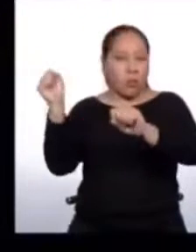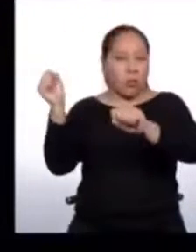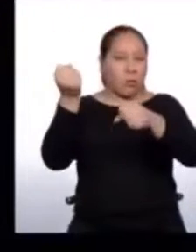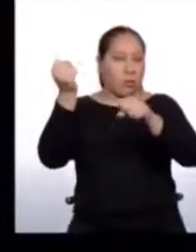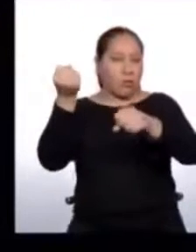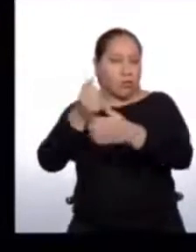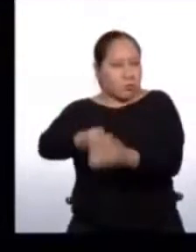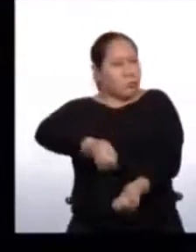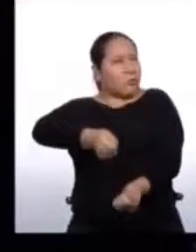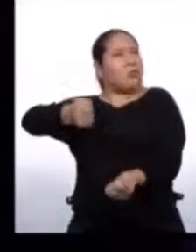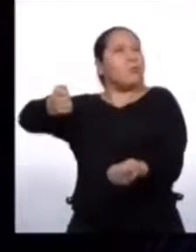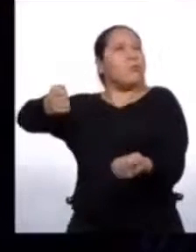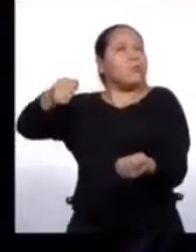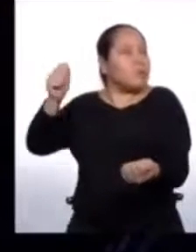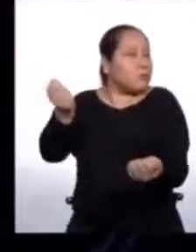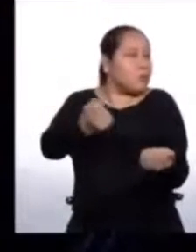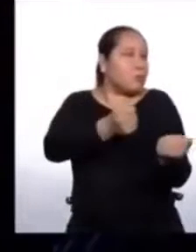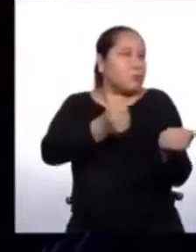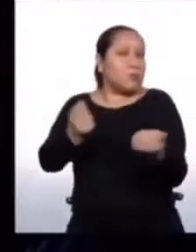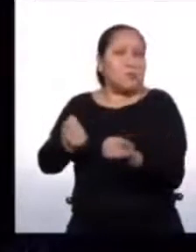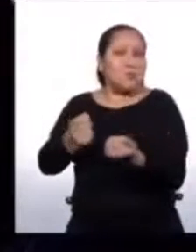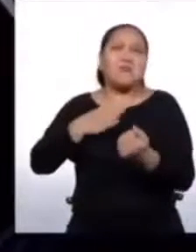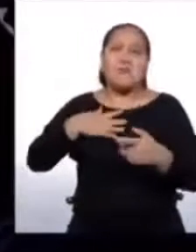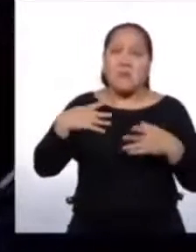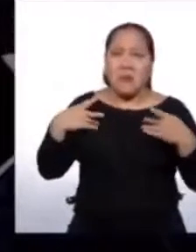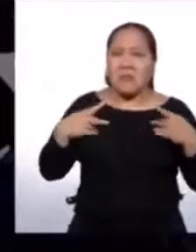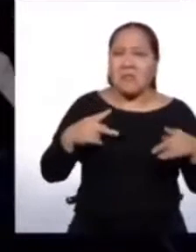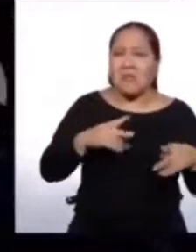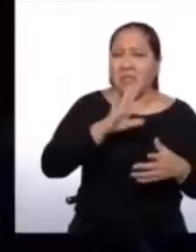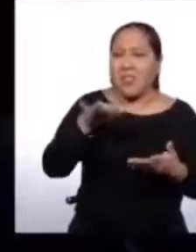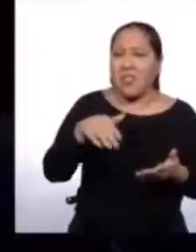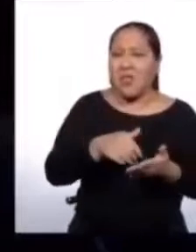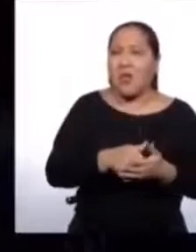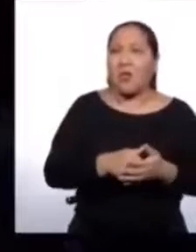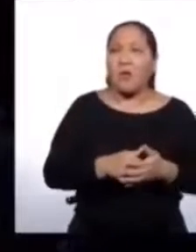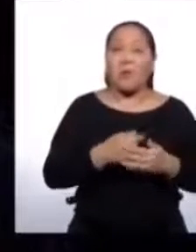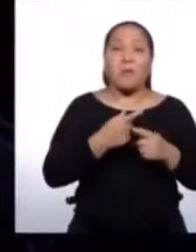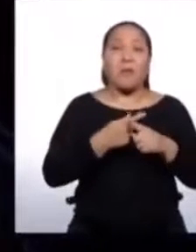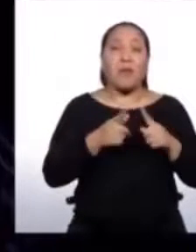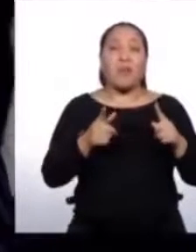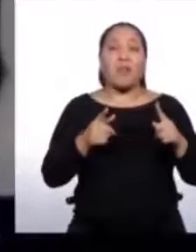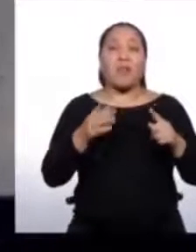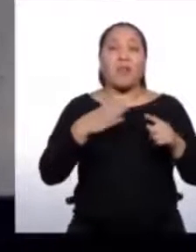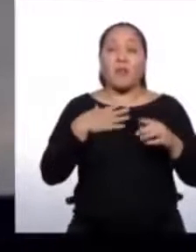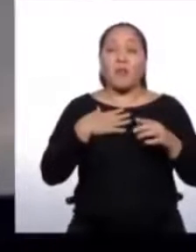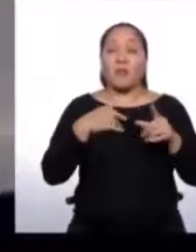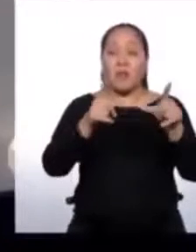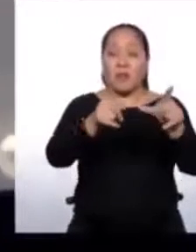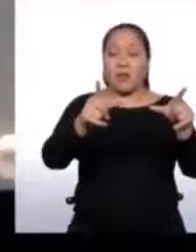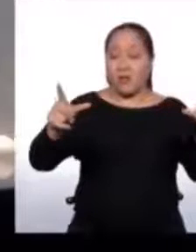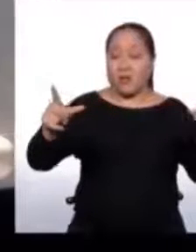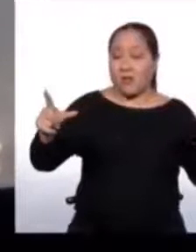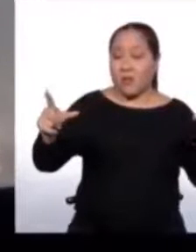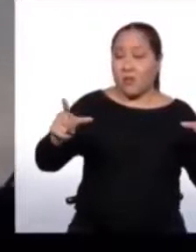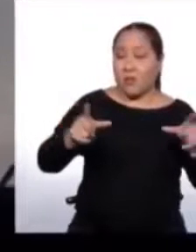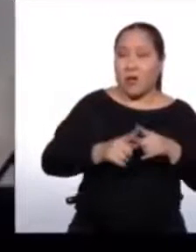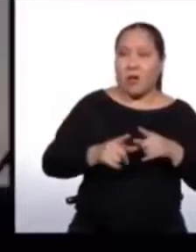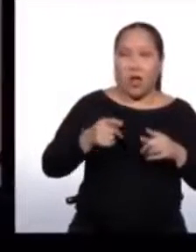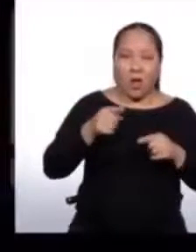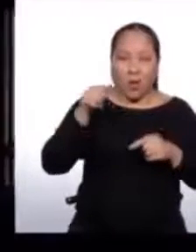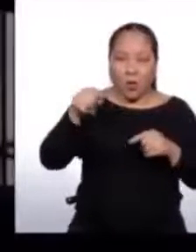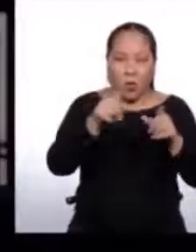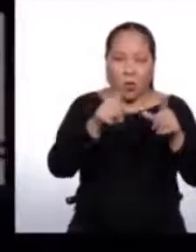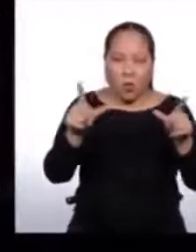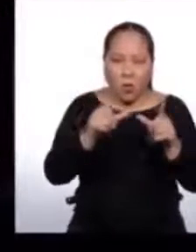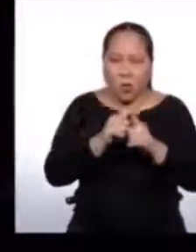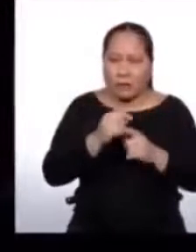perdió su paja. Nada me estaba vedado. Sin embargo, en los linderos de mi gobierno había una zona inexplorada que